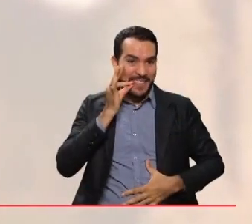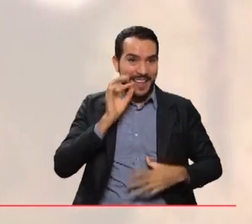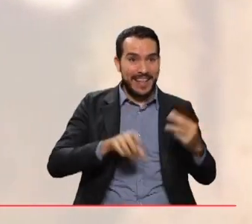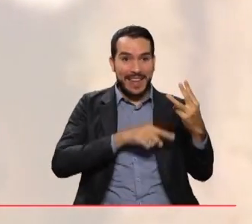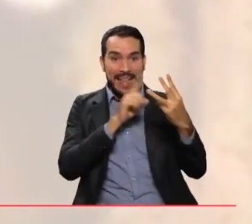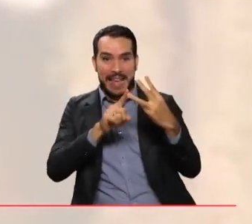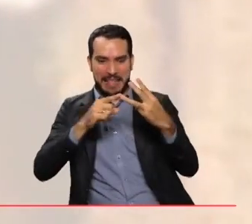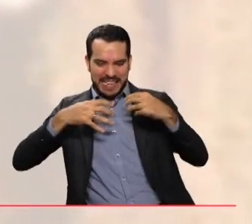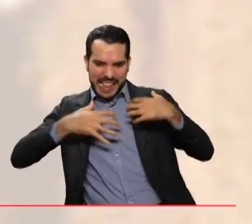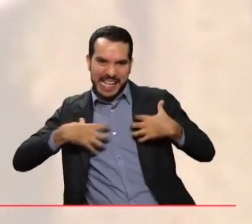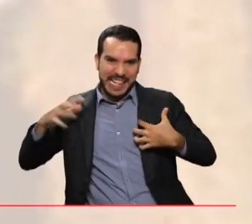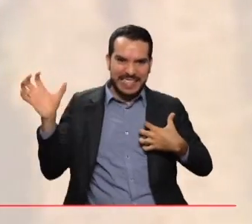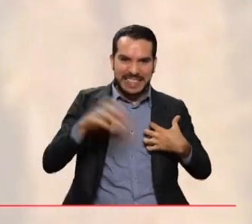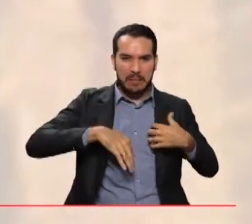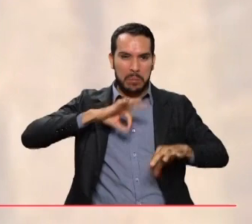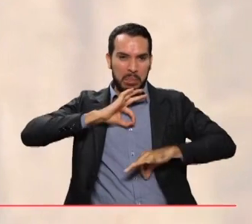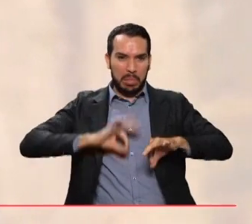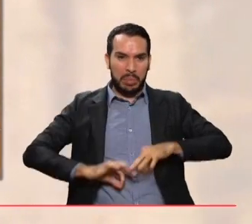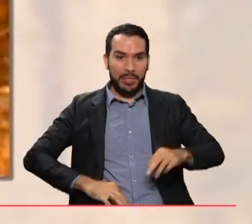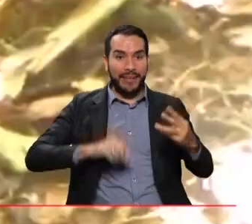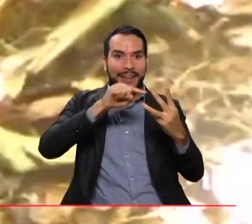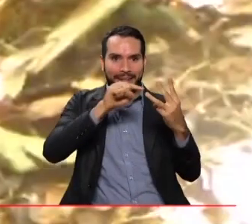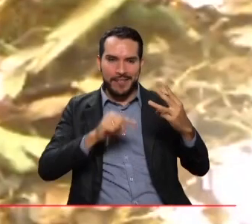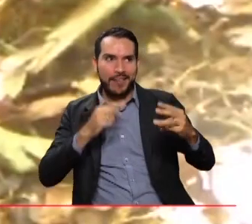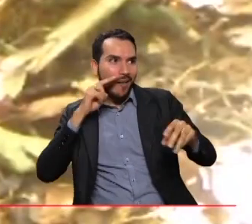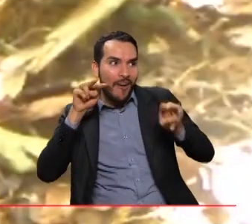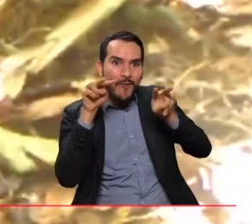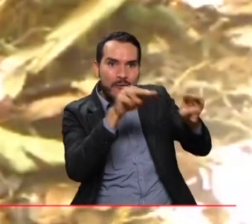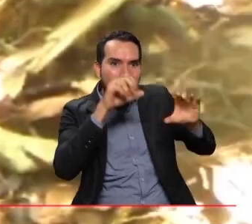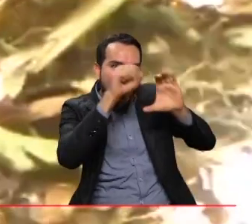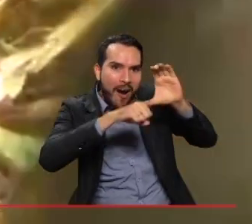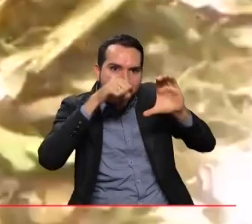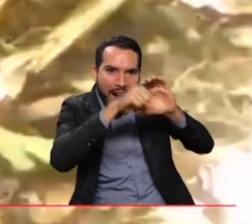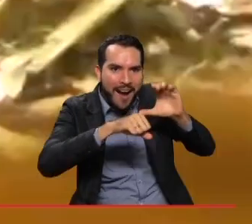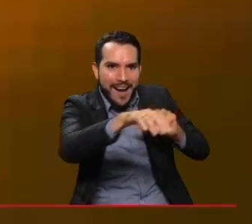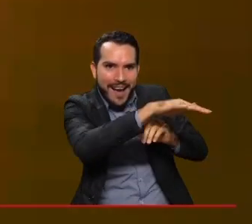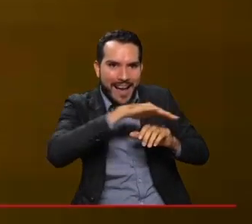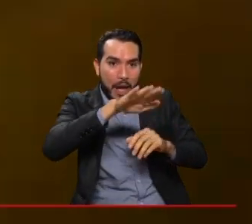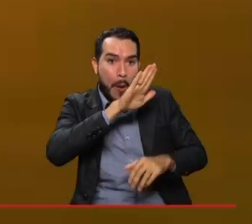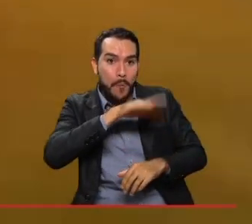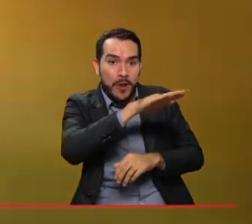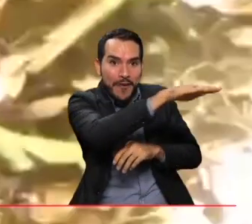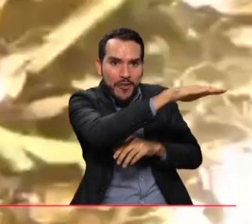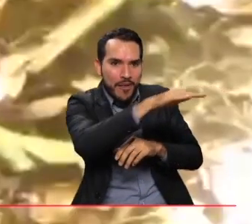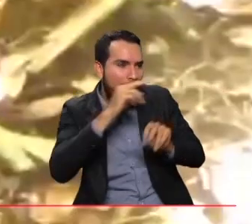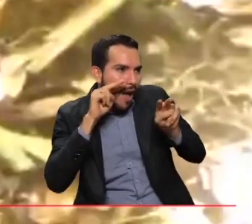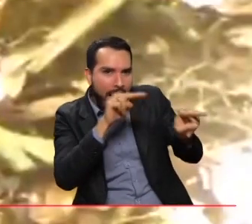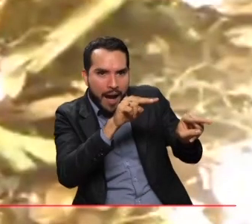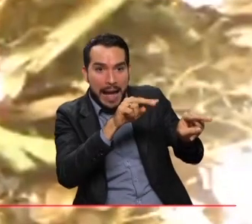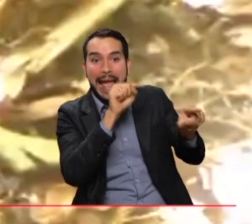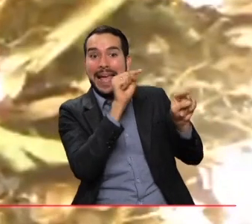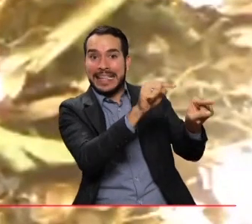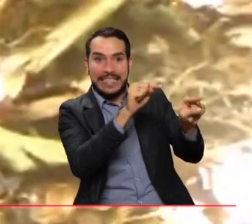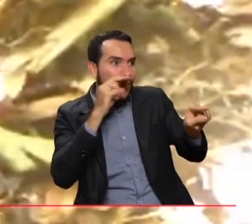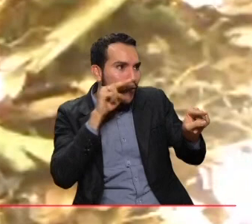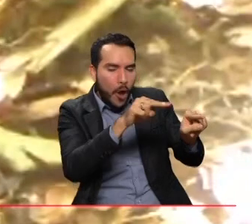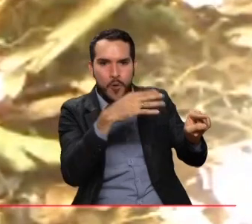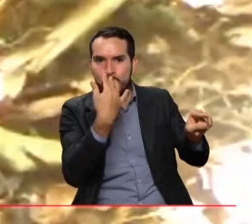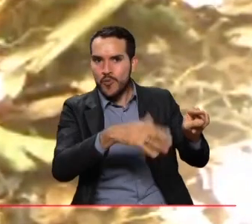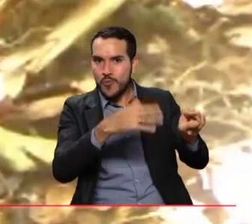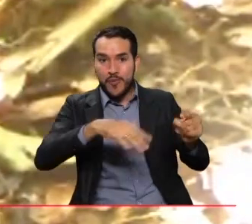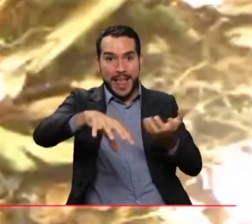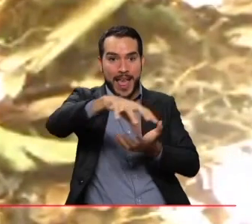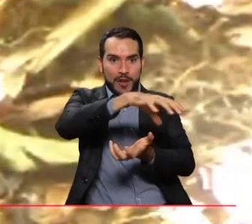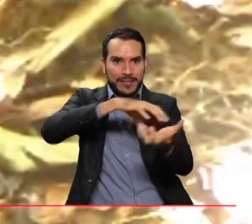presencia de los imponentes felinos en el Pacífico Vallecaucano es considerada un indicador de recuperación de los ecosistemas. Si